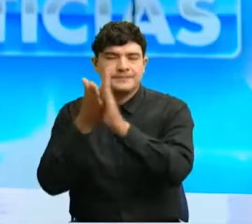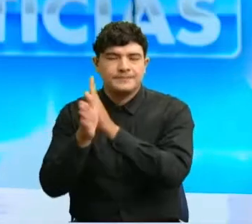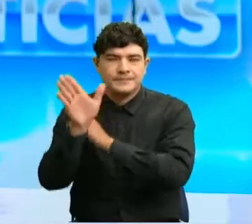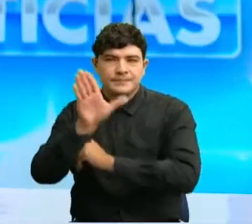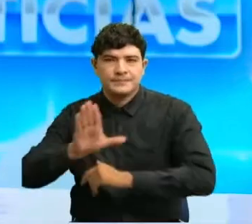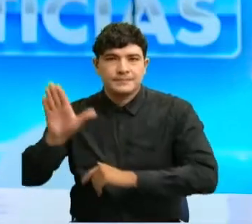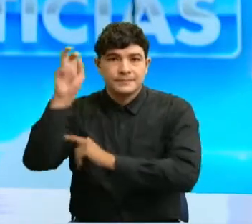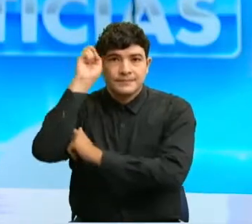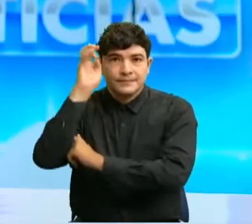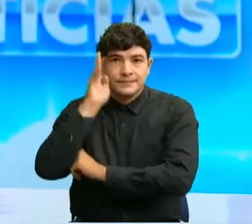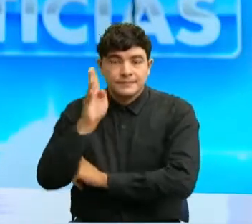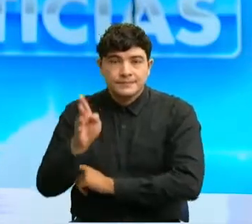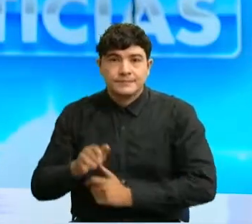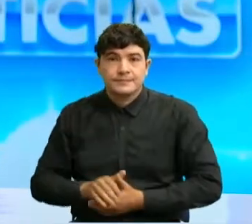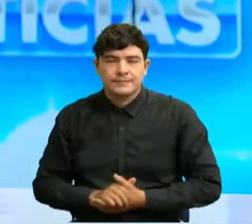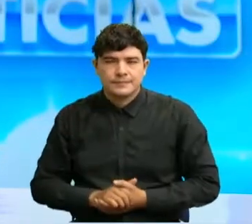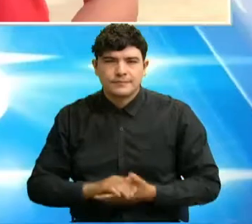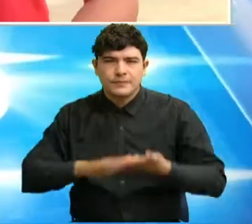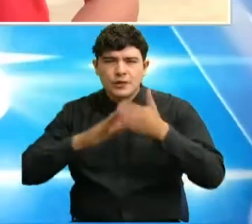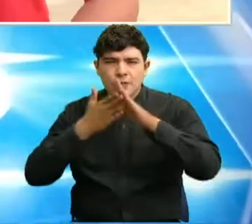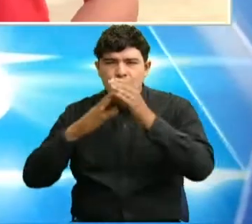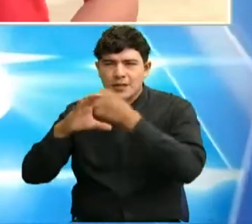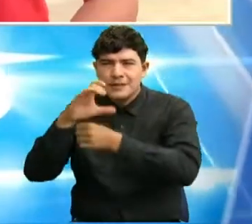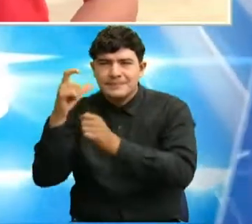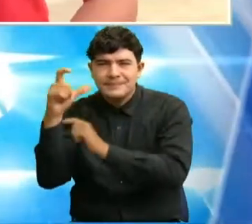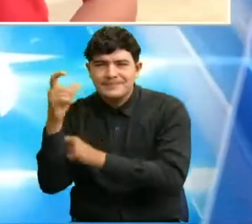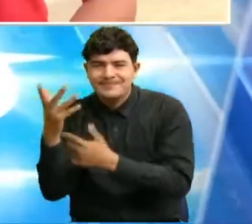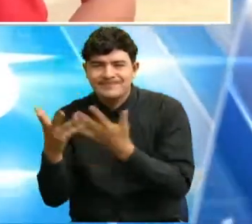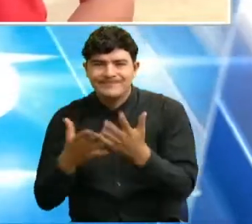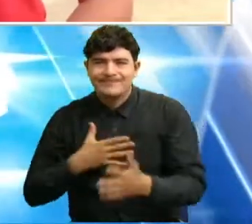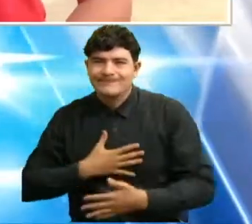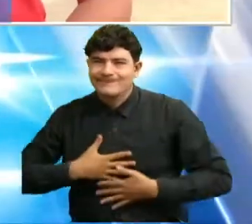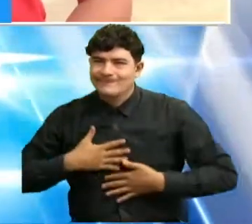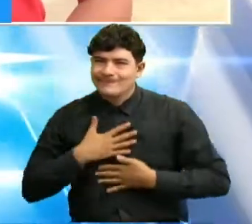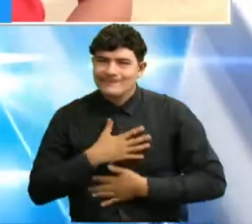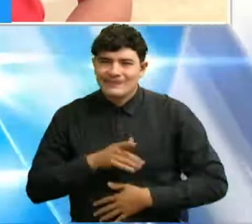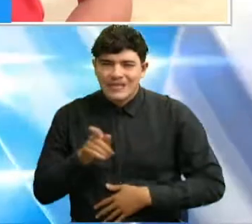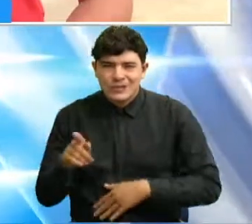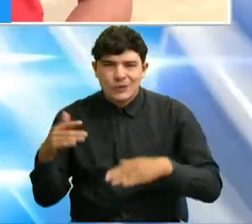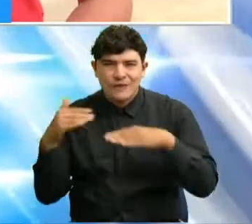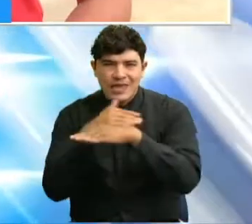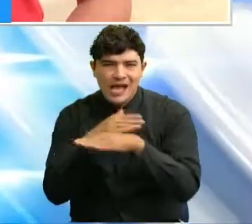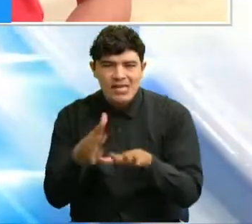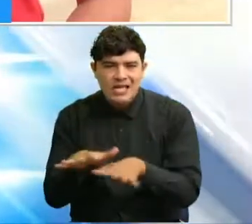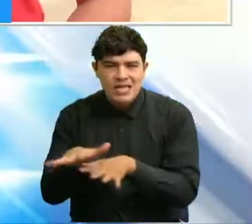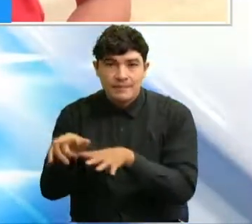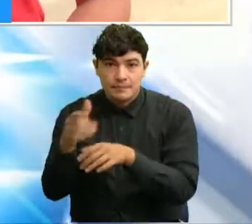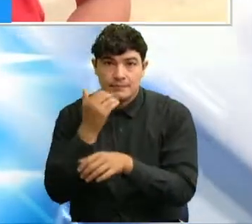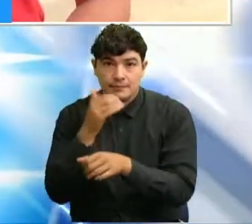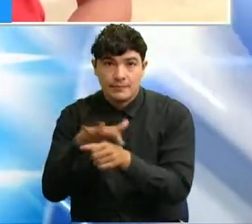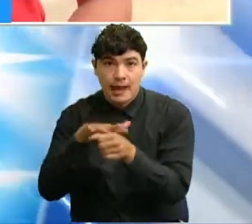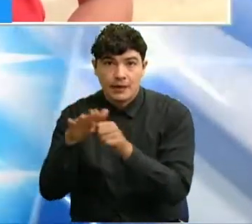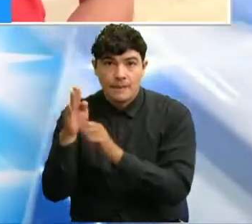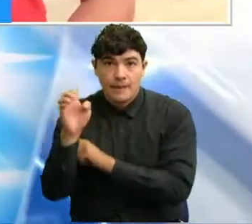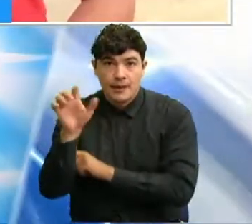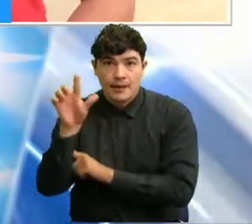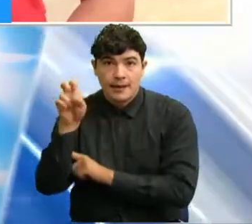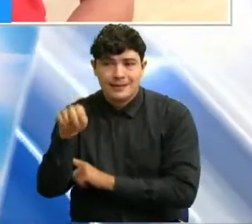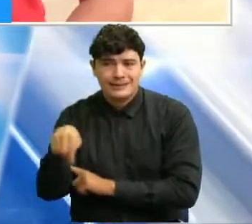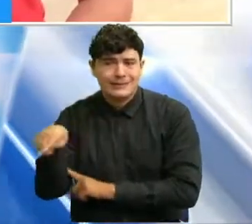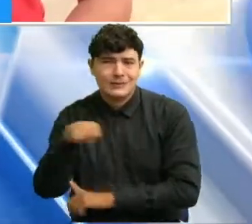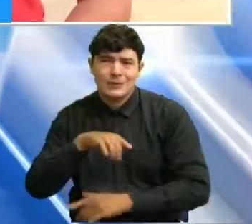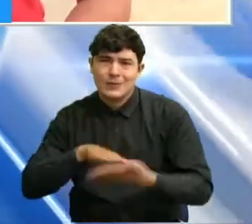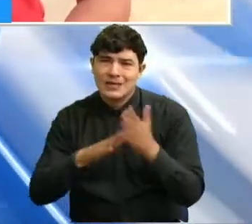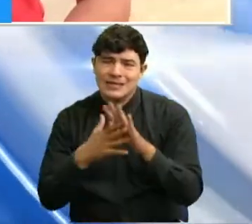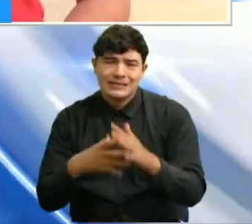La comunidad en Cúcuta se sigue sintiendo inconforme por la falta de intervención en las vías de la ciudad. En el barrio Belén, por ejemplo, los habitantes dicen que sus